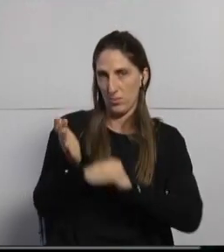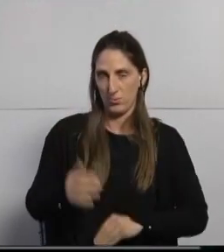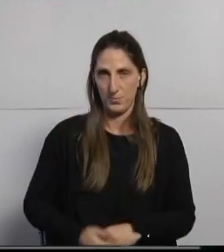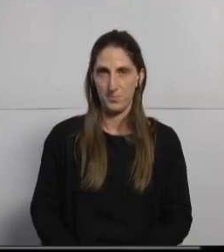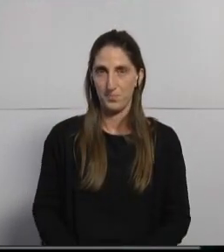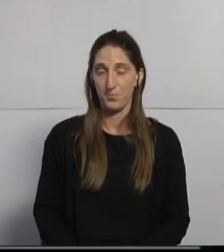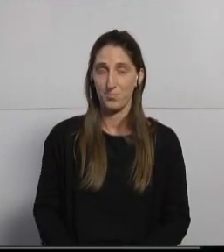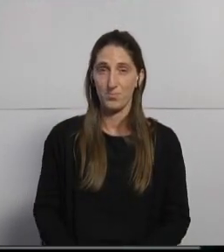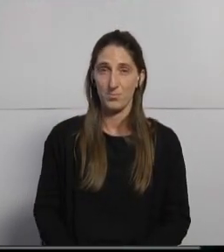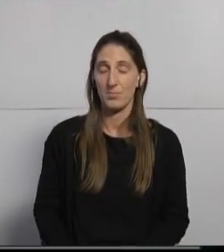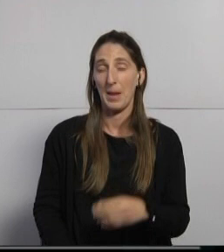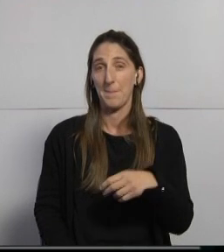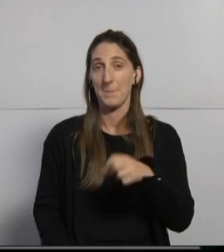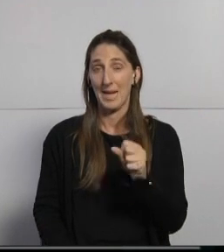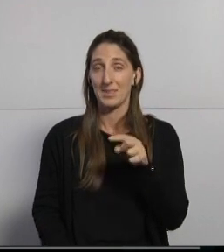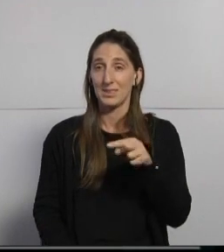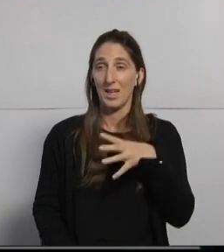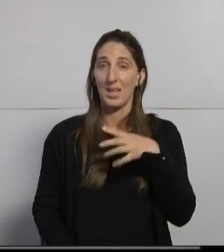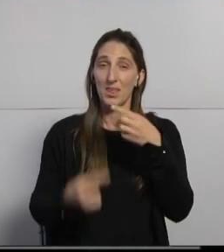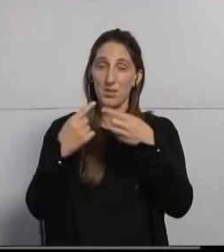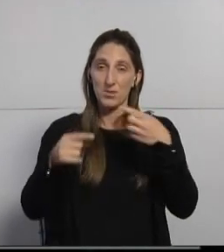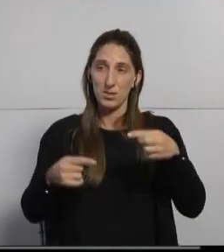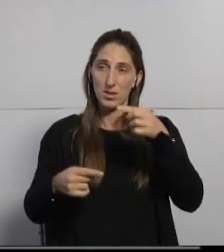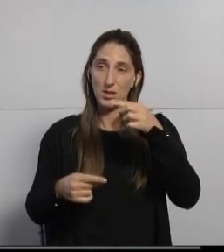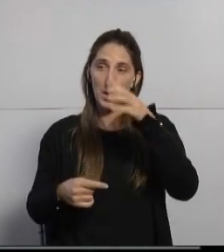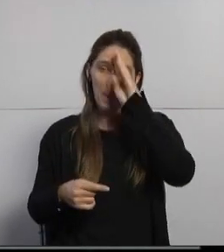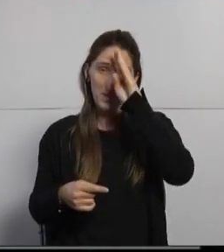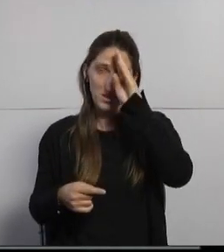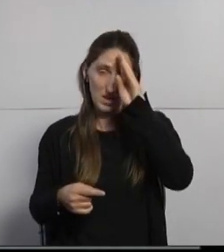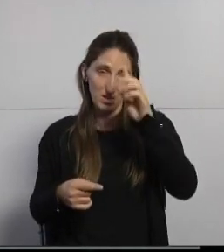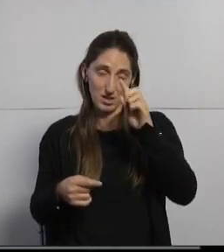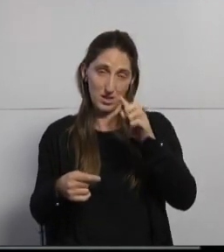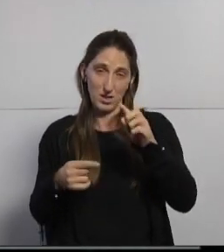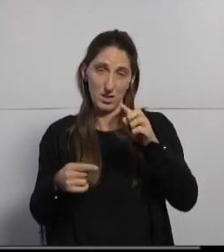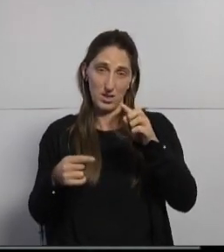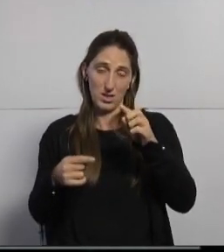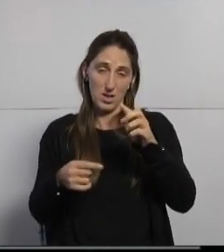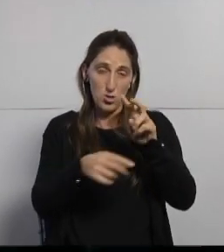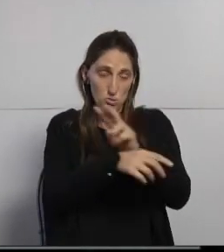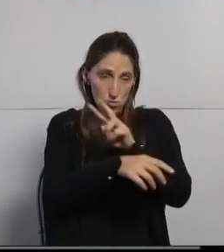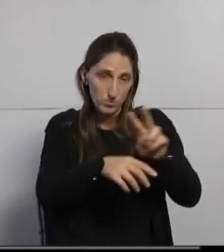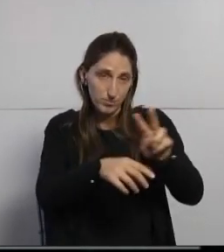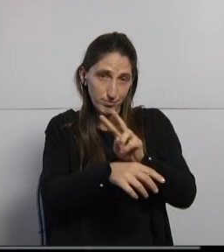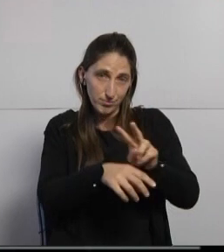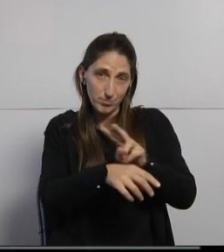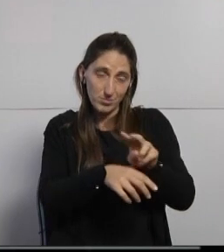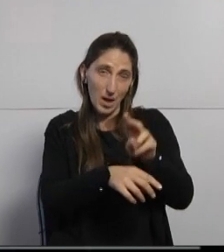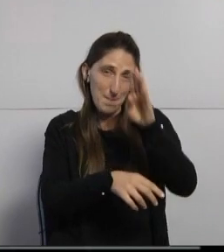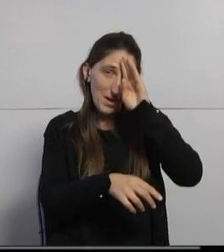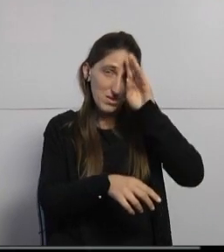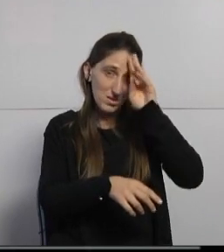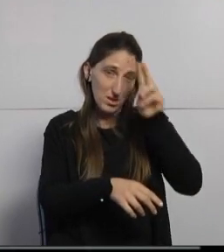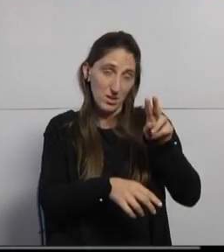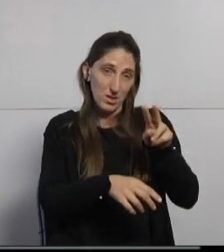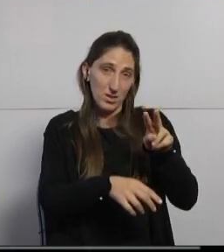Y un poquito más aún, tenemos diferentes tipos de aprendizaje automático. Aprendizaje supervisado, donde el aprendizaje se da a